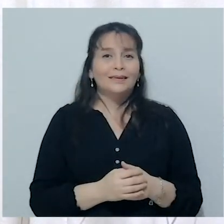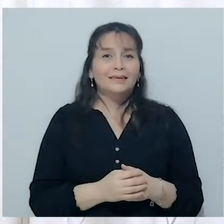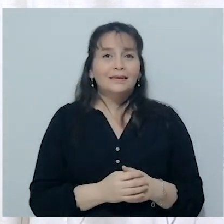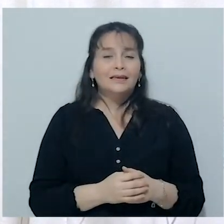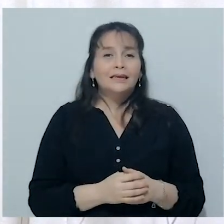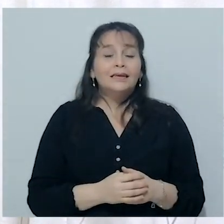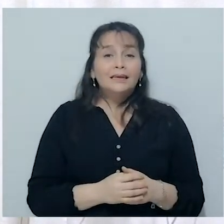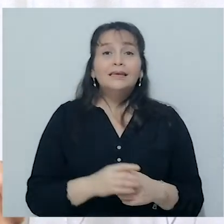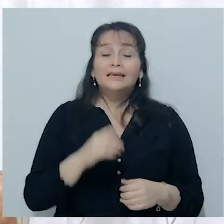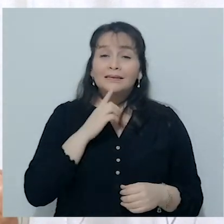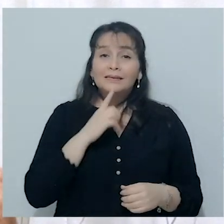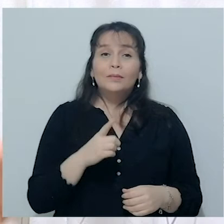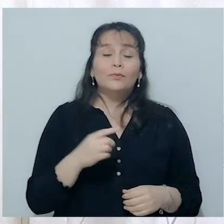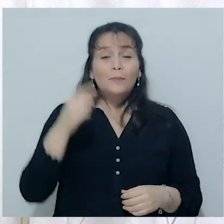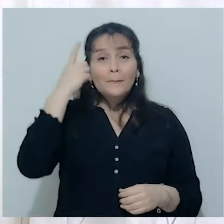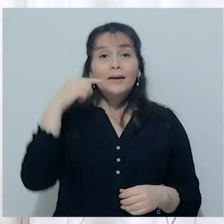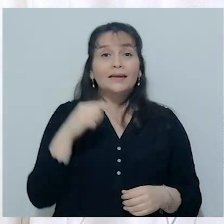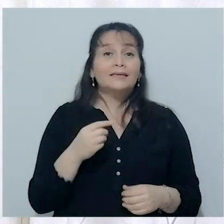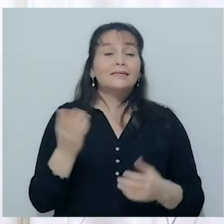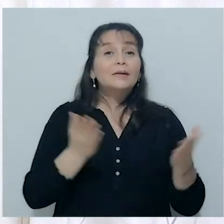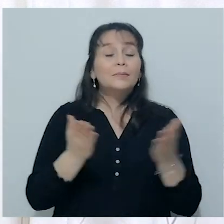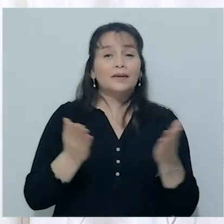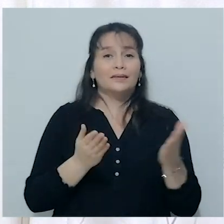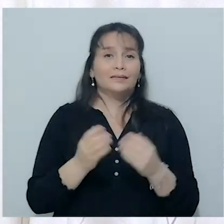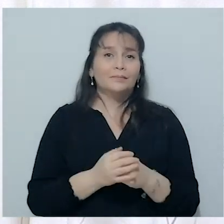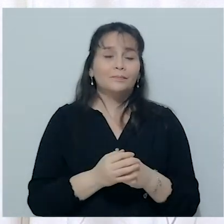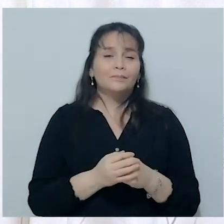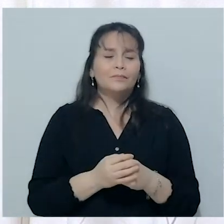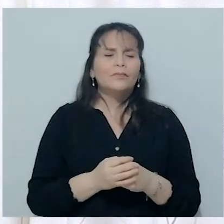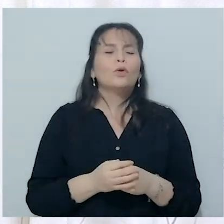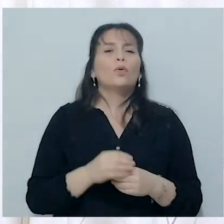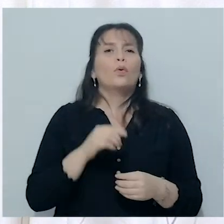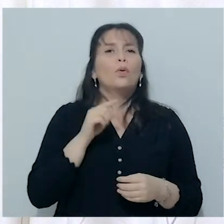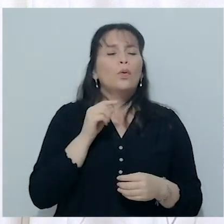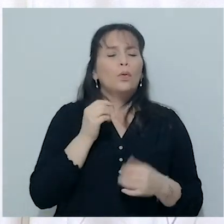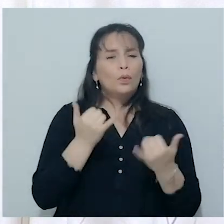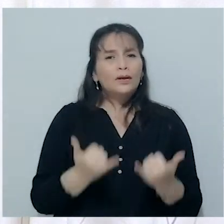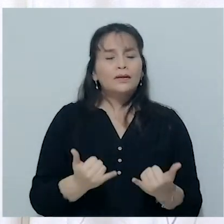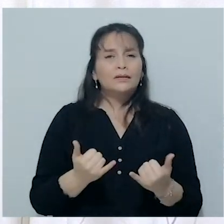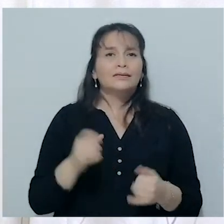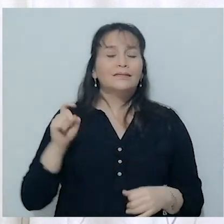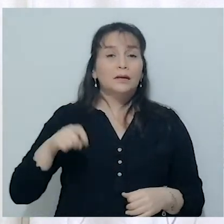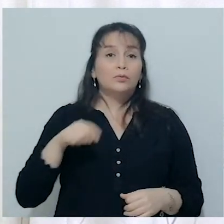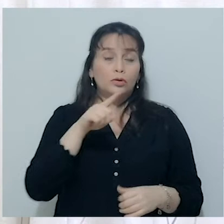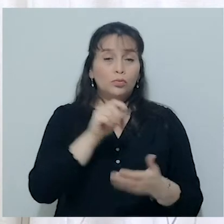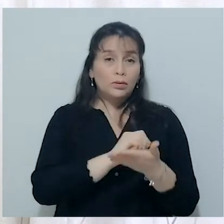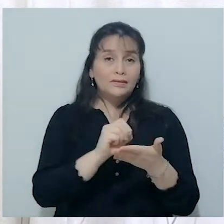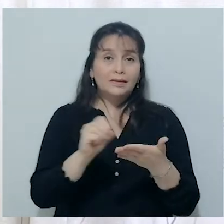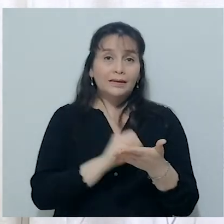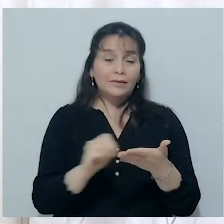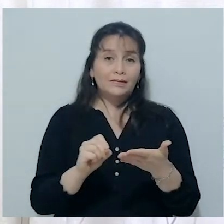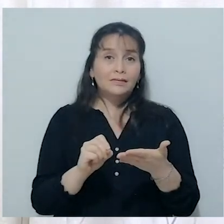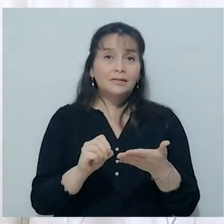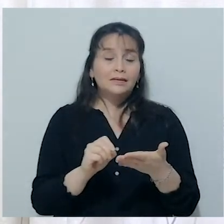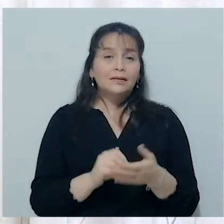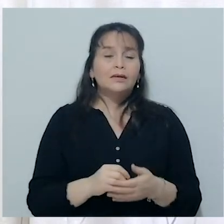Dios. No de Dios solamente, a Dios. Y estamos para servirle en ello. Lo único que deseo pedirle hoy